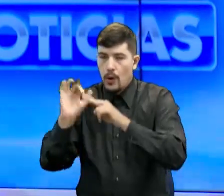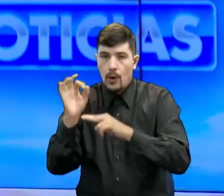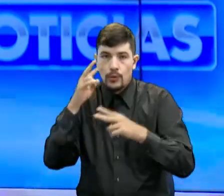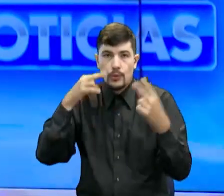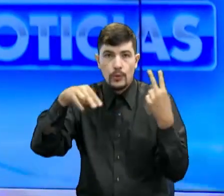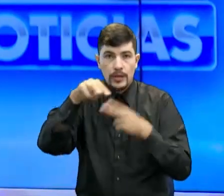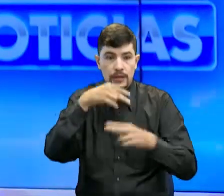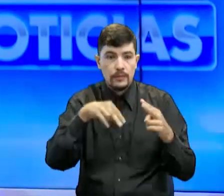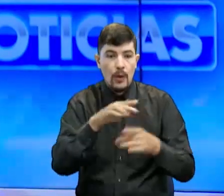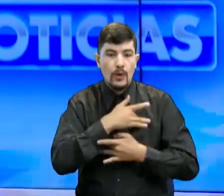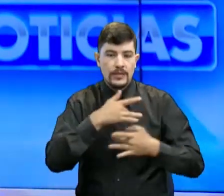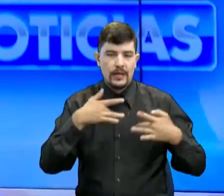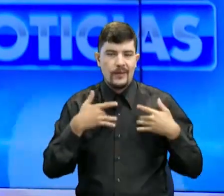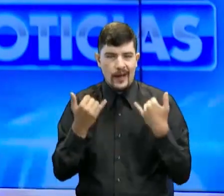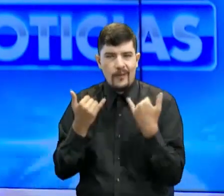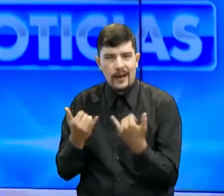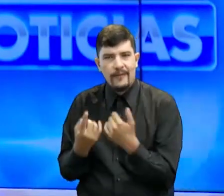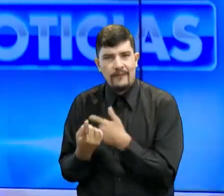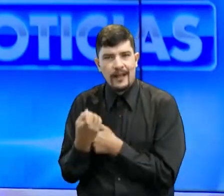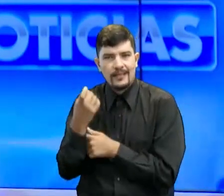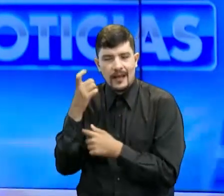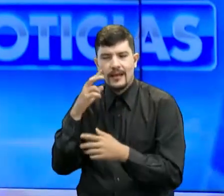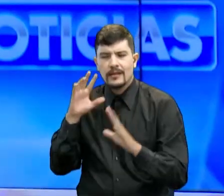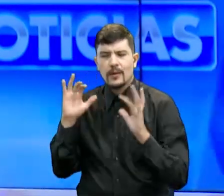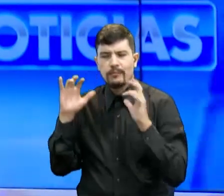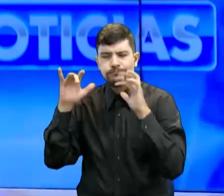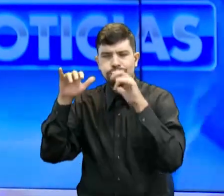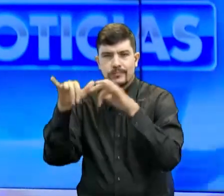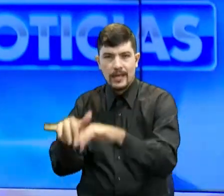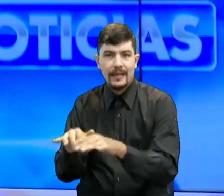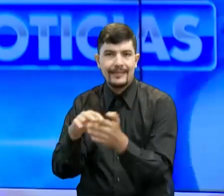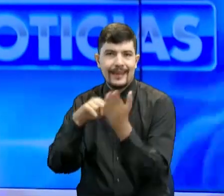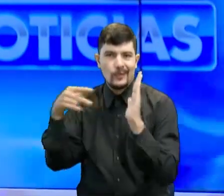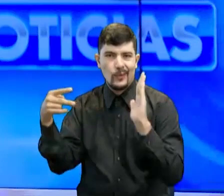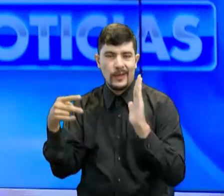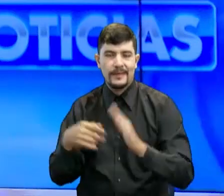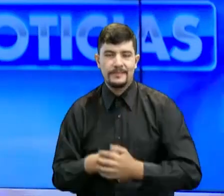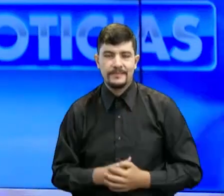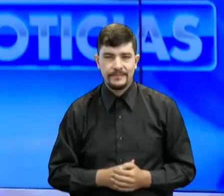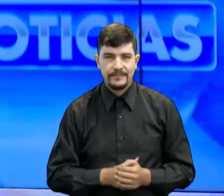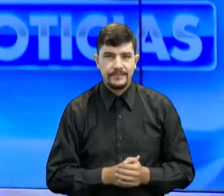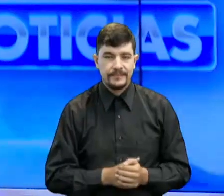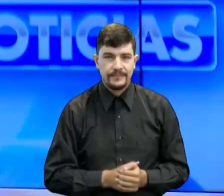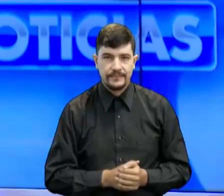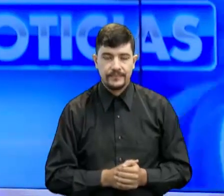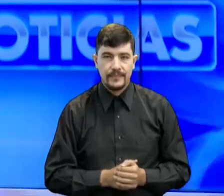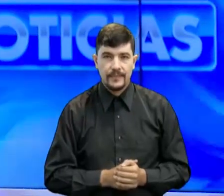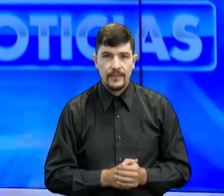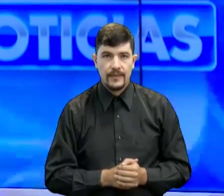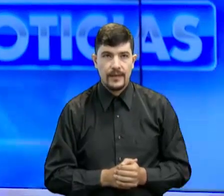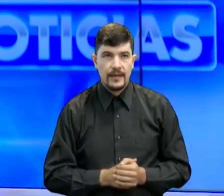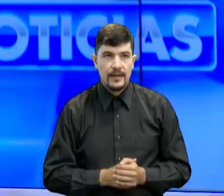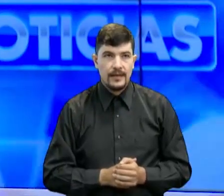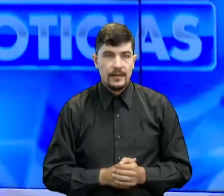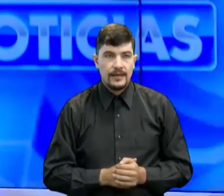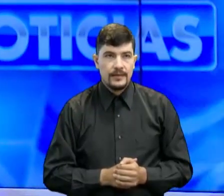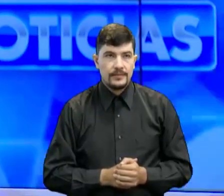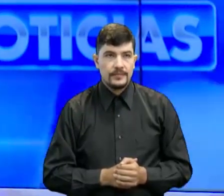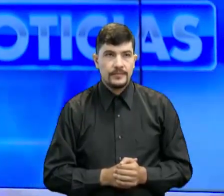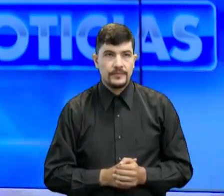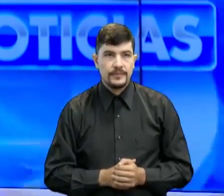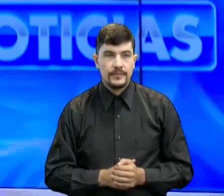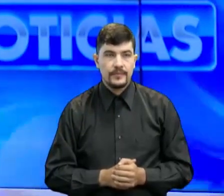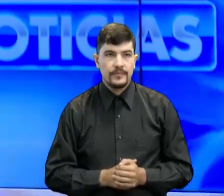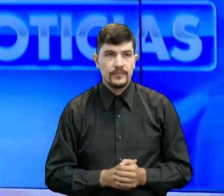La comunidad de un sector en Barranca Bermeja denuncian que una IPS instaló de manera improvisada un laboratorio, al parecer, para realizar pruebas